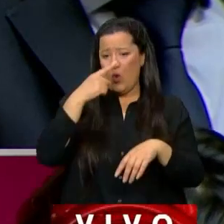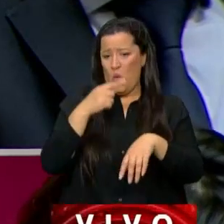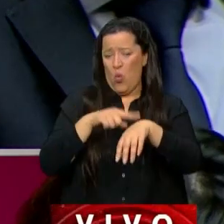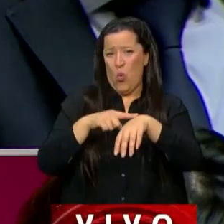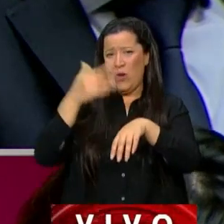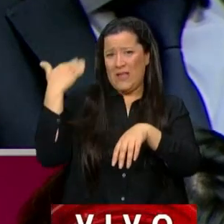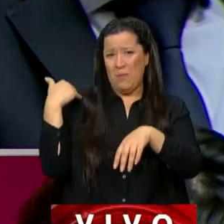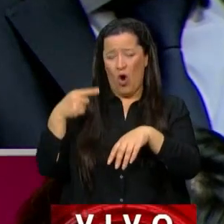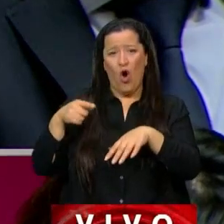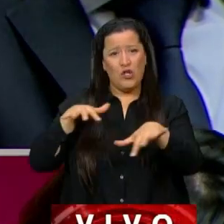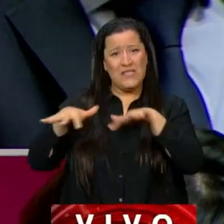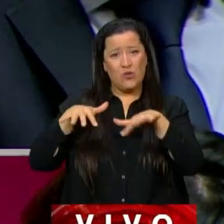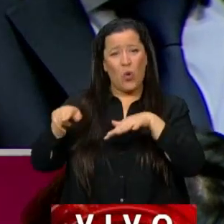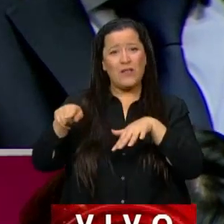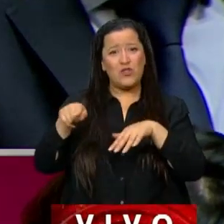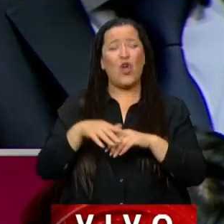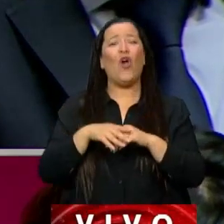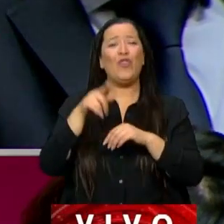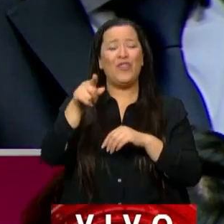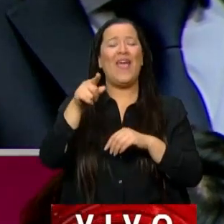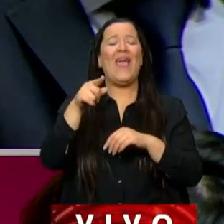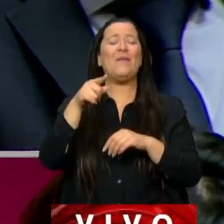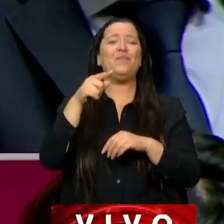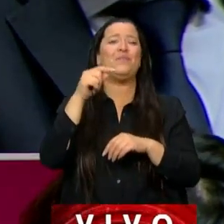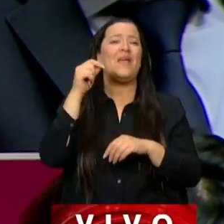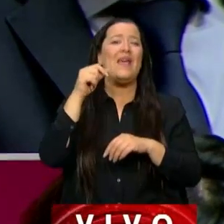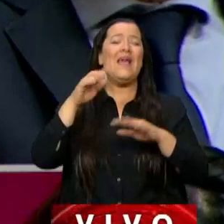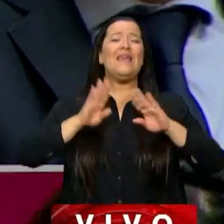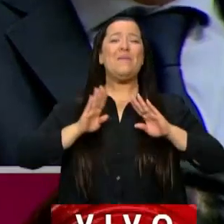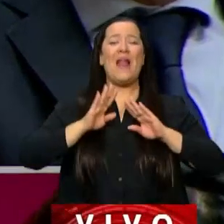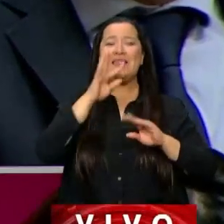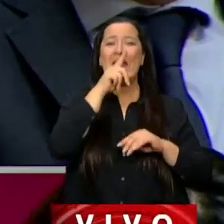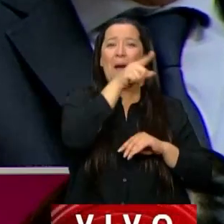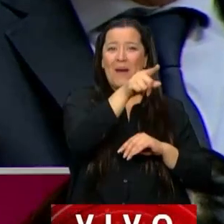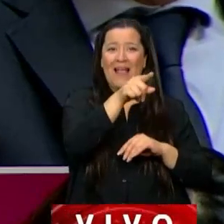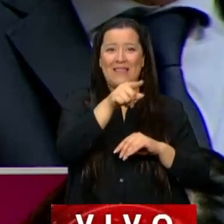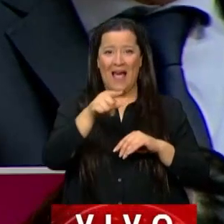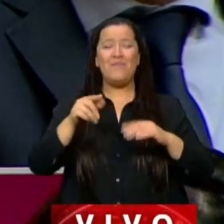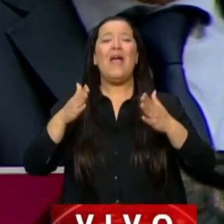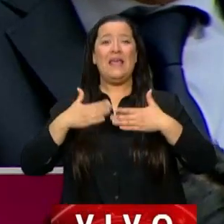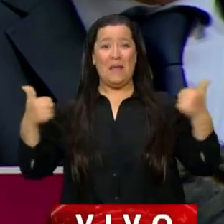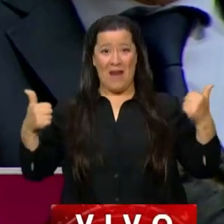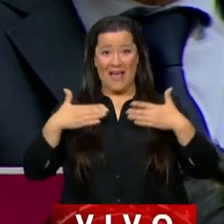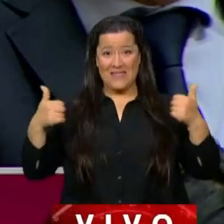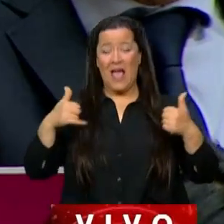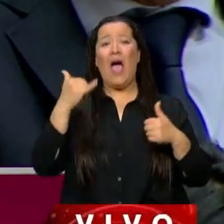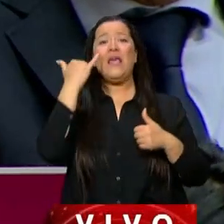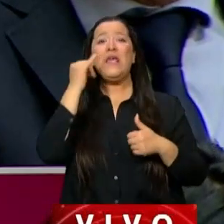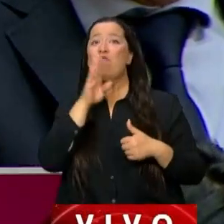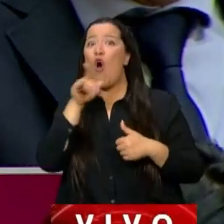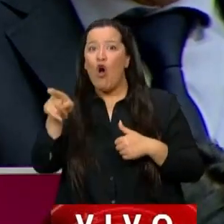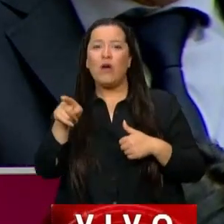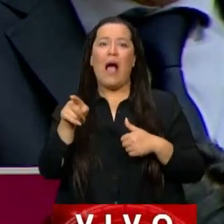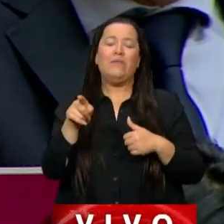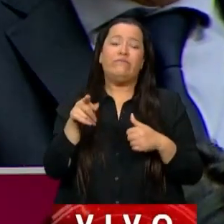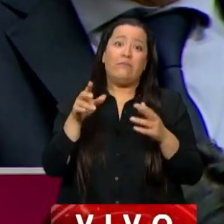último episodio de Gimnasia y Esgrima y Boca Juniors no hayamos tenido una tragedia similar a